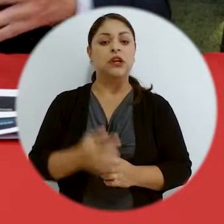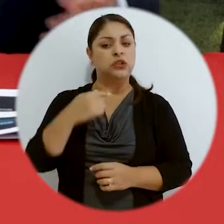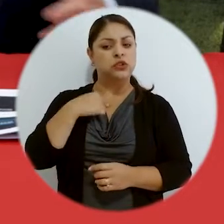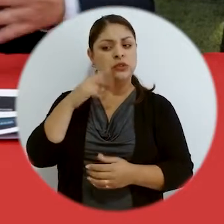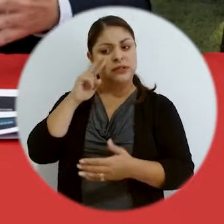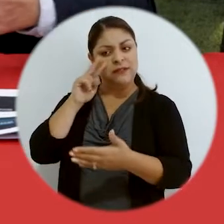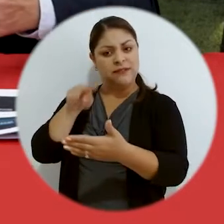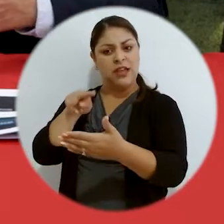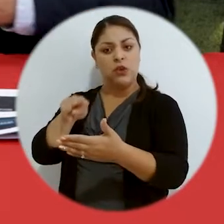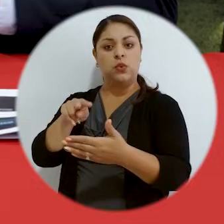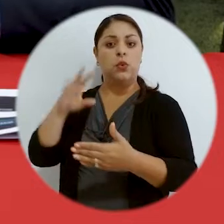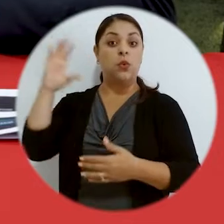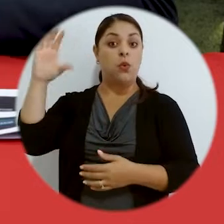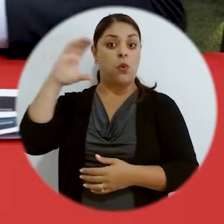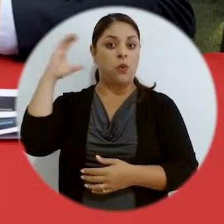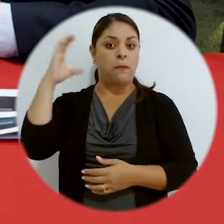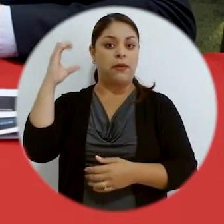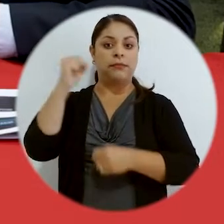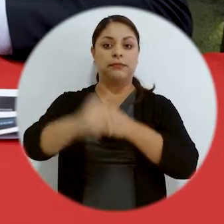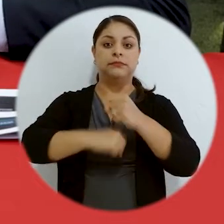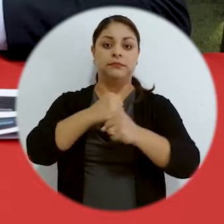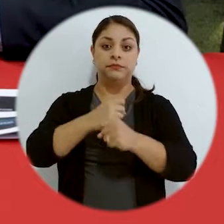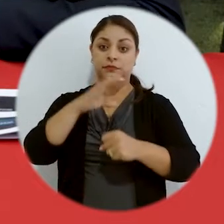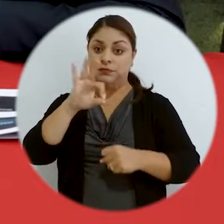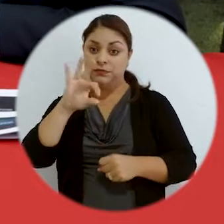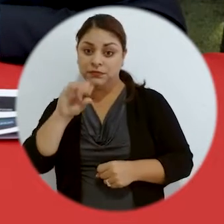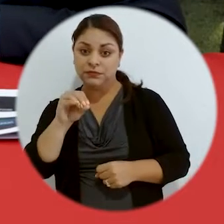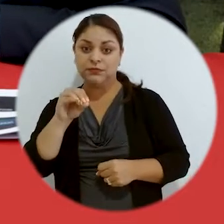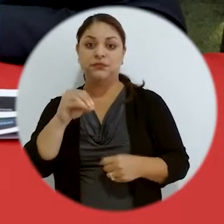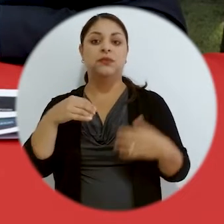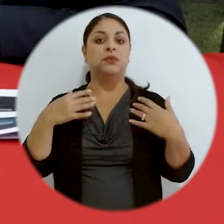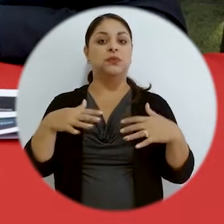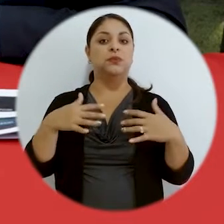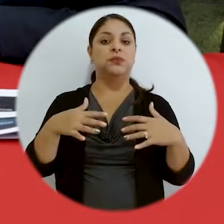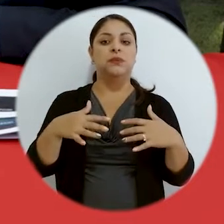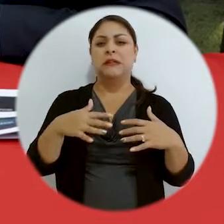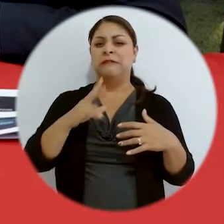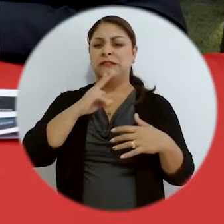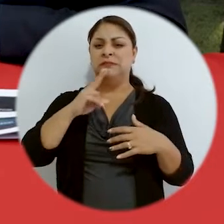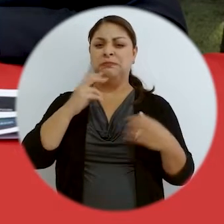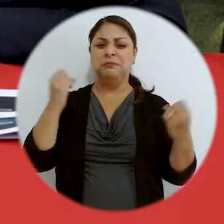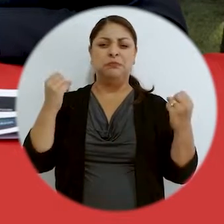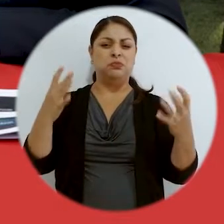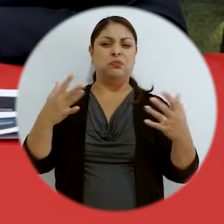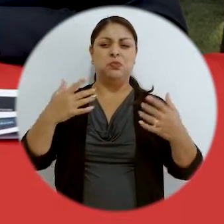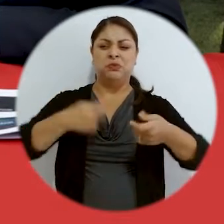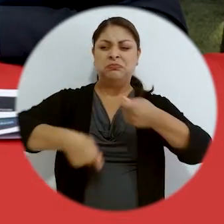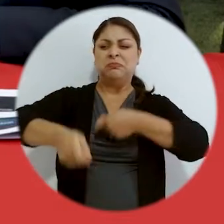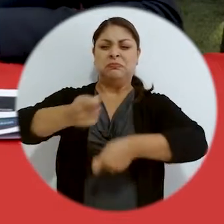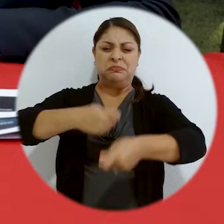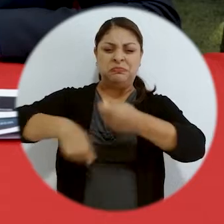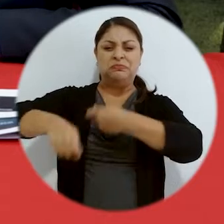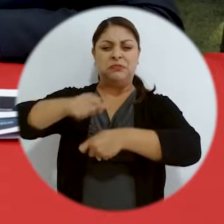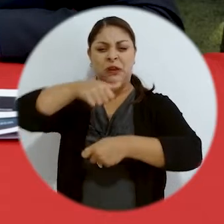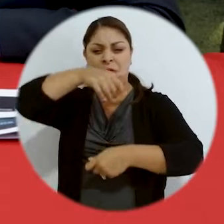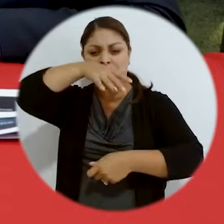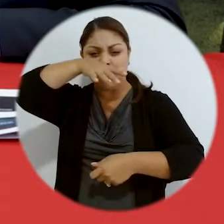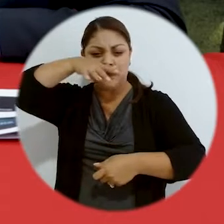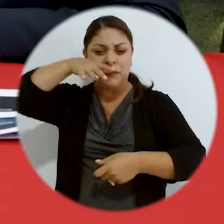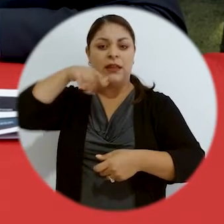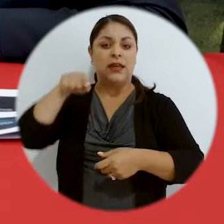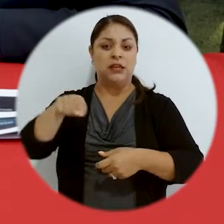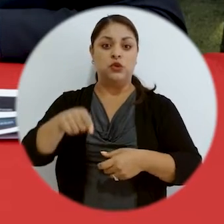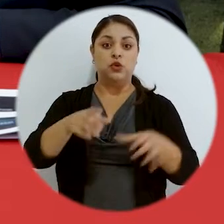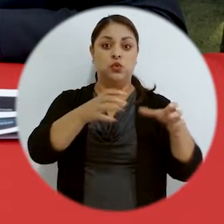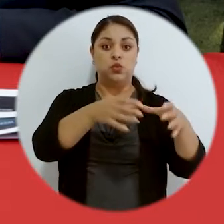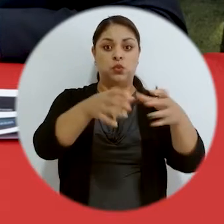importantes. Yo estaba viendo por ahí que en Colombia, en los años 90, cuando hubo una importante sobreproducción de cocaína y se generaba todo ese negocio